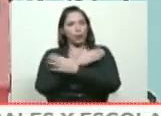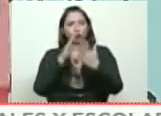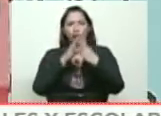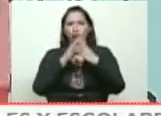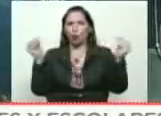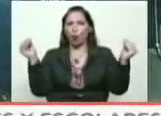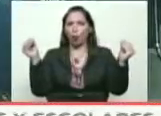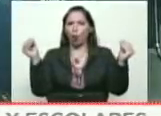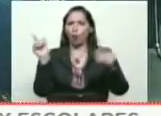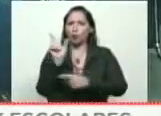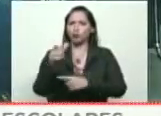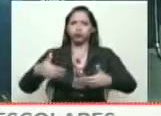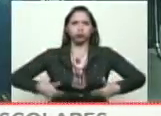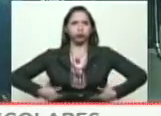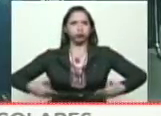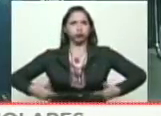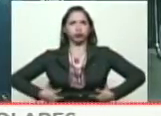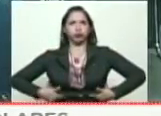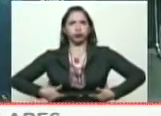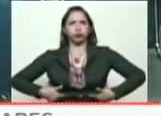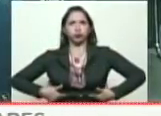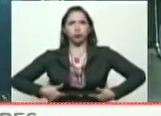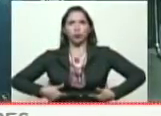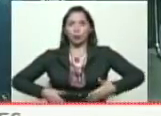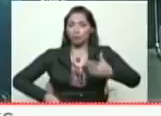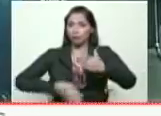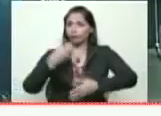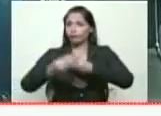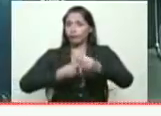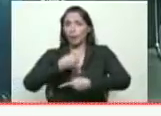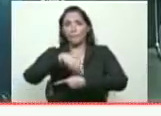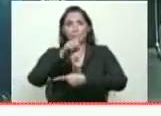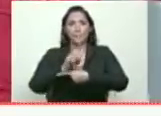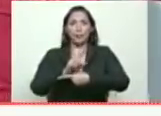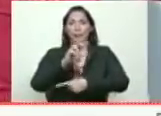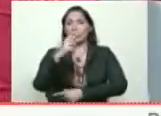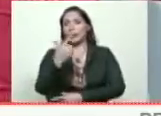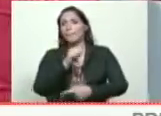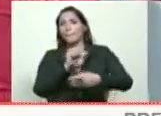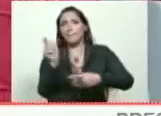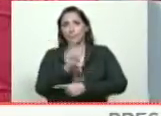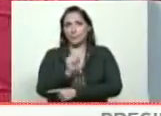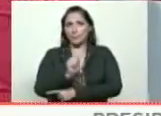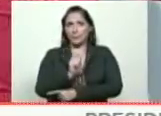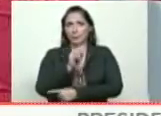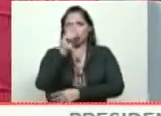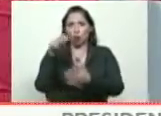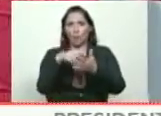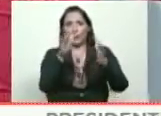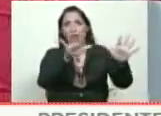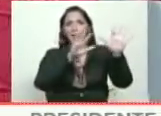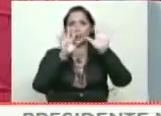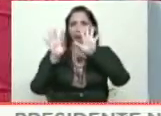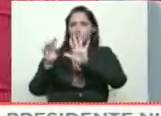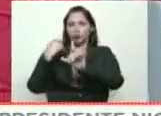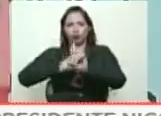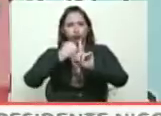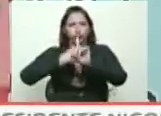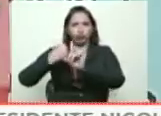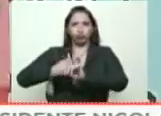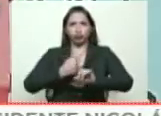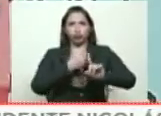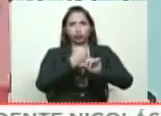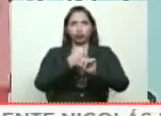por este gran esfuerzo que ha hecho durante este primer trimestre del año 2019, un trimestre en combate, un trimestre en batalla,